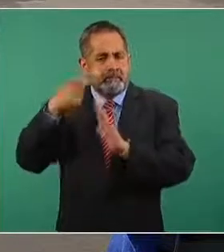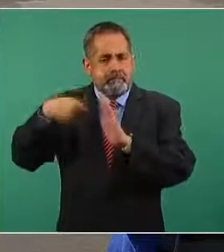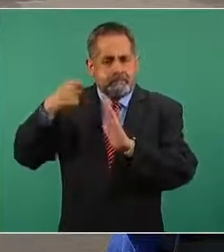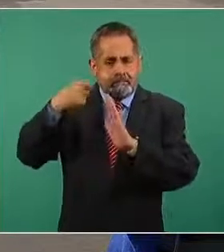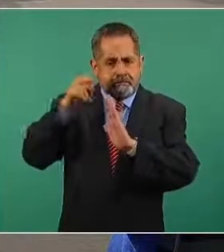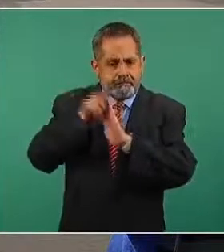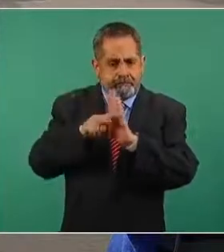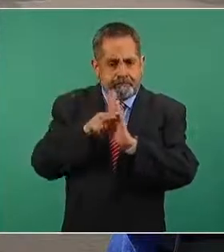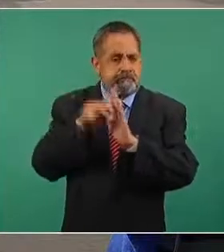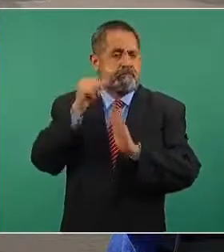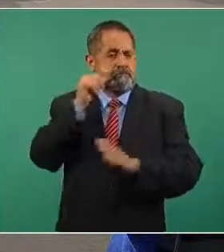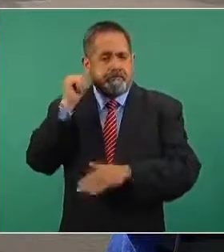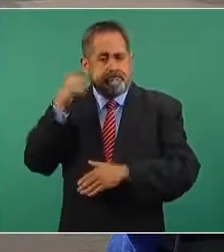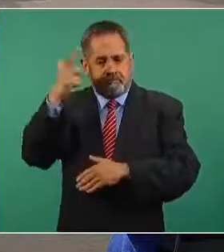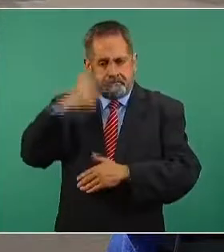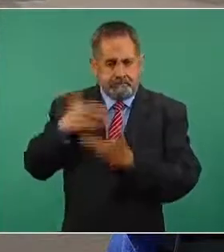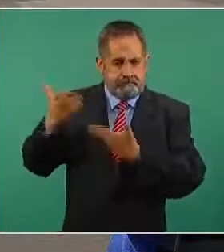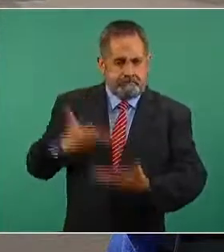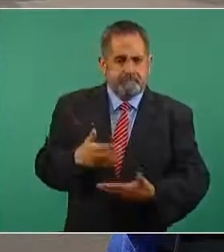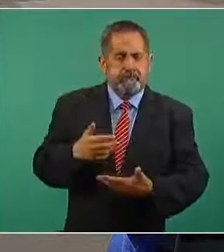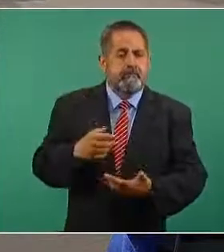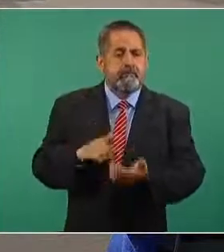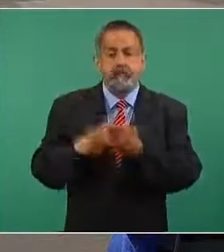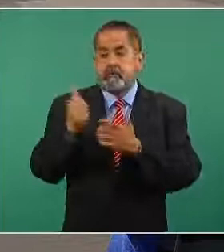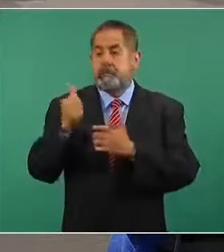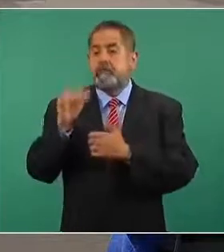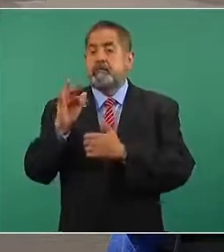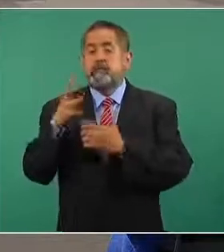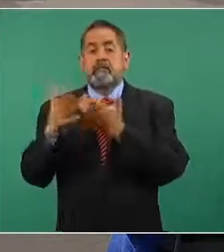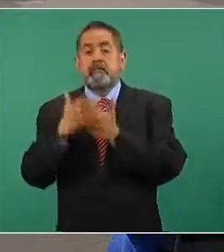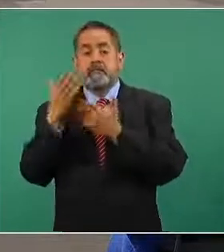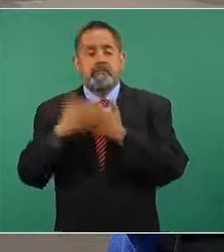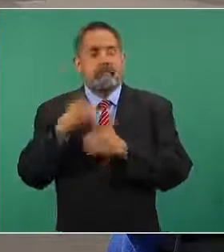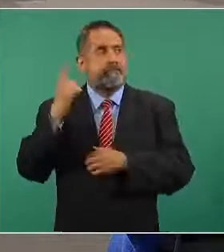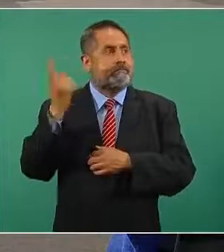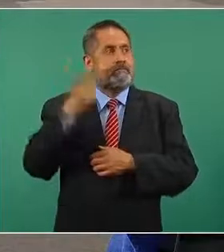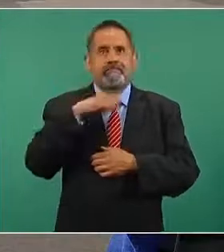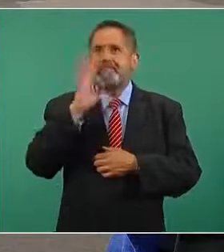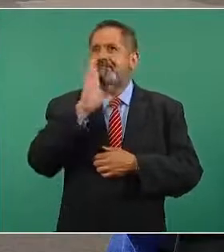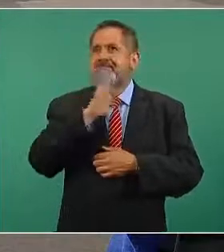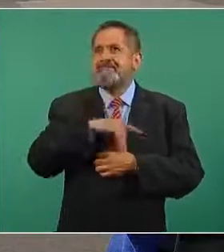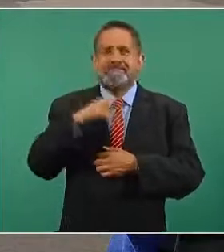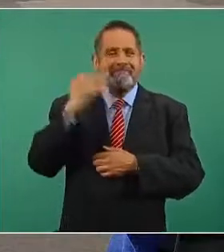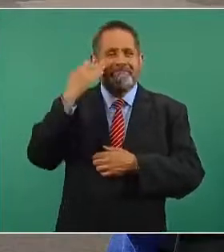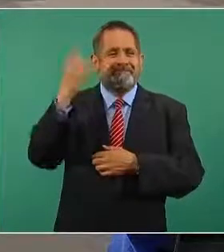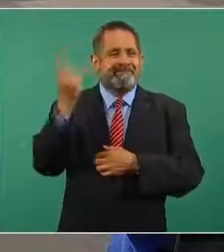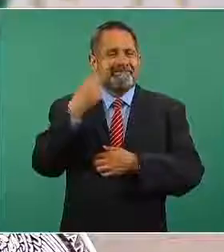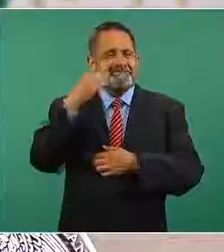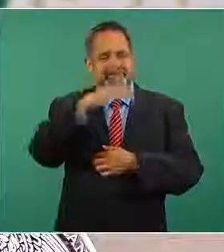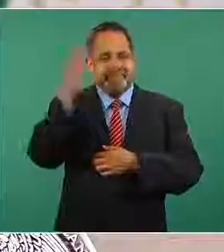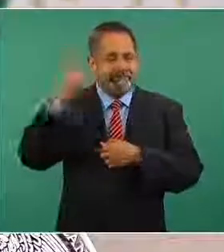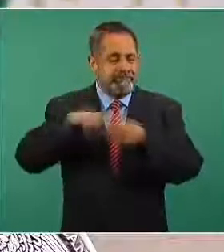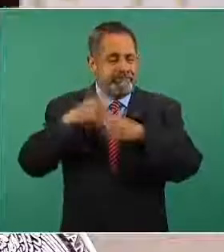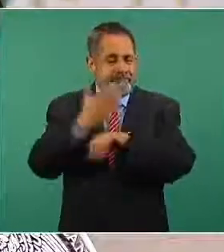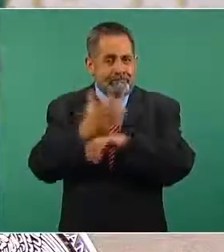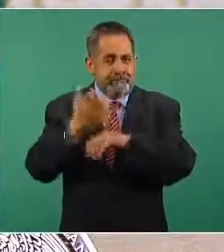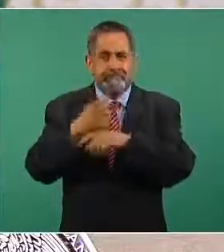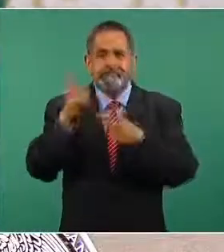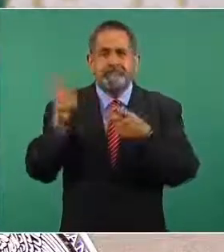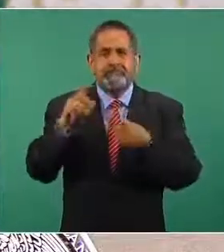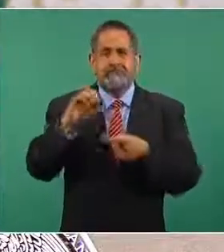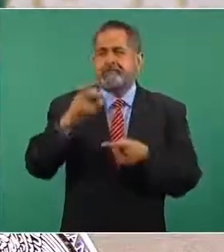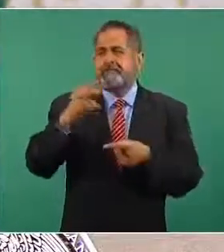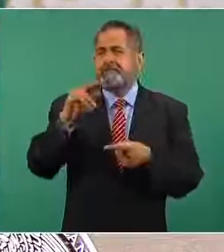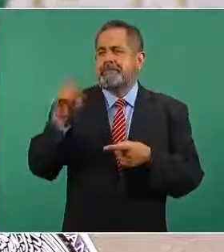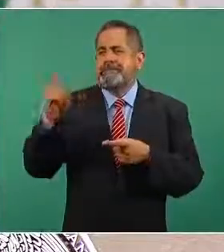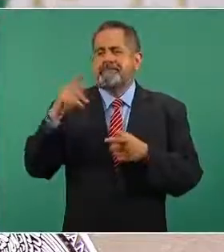Llegaron finalmente en la noche, iban a llegar a las 6:45 de la mañana, pero había mal tiempo en Cleveland, en Estados Unidos, y en Ohio, y ahí